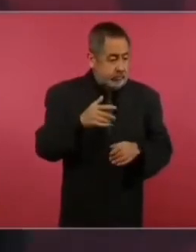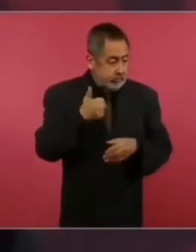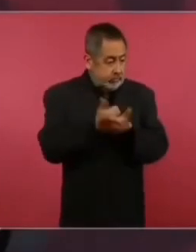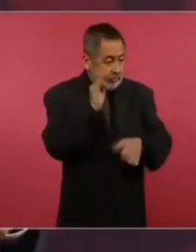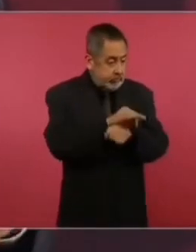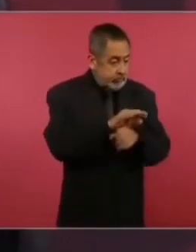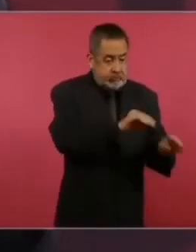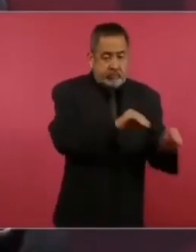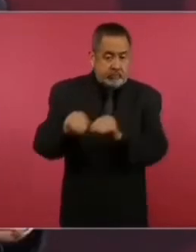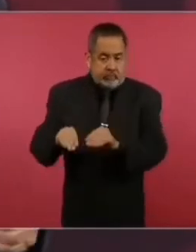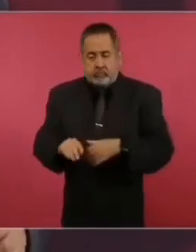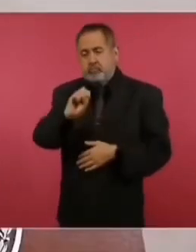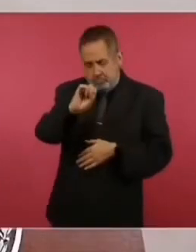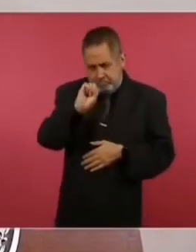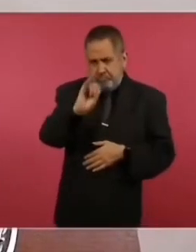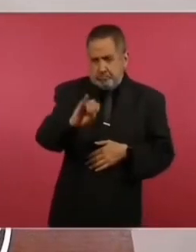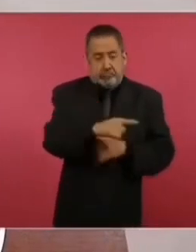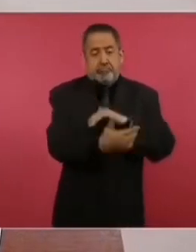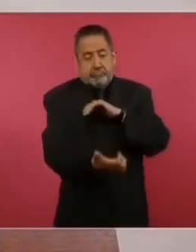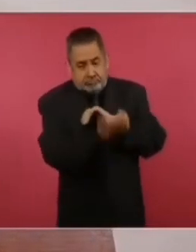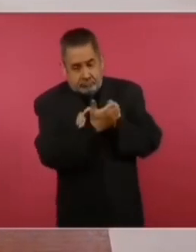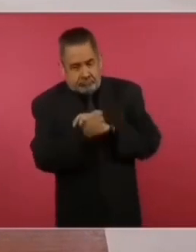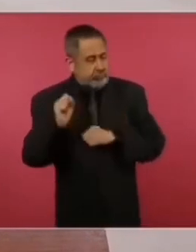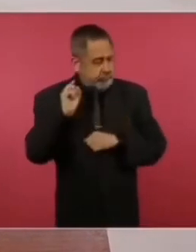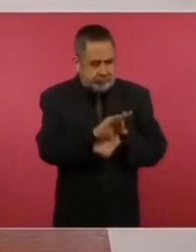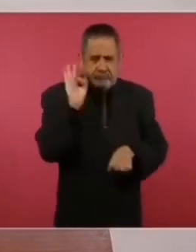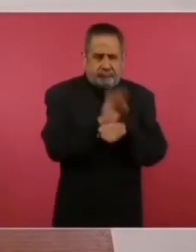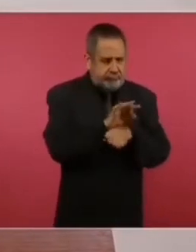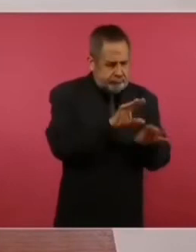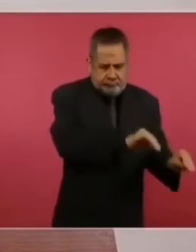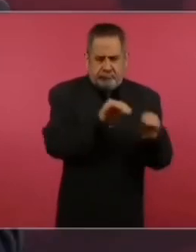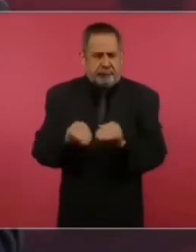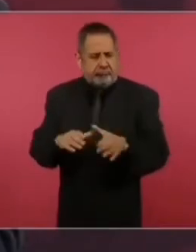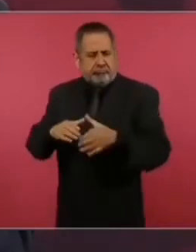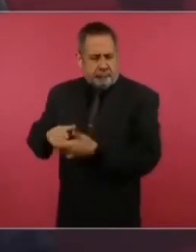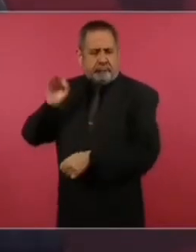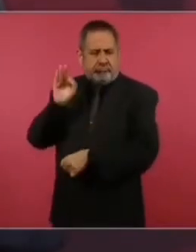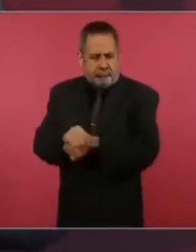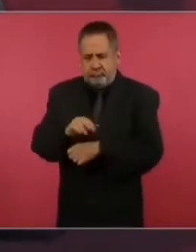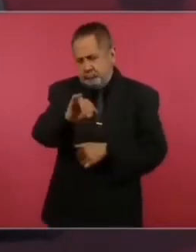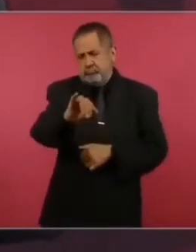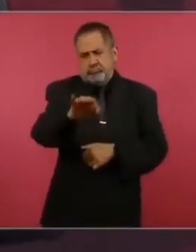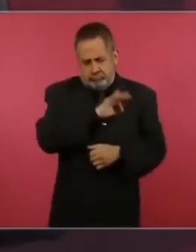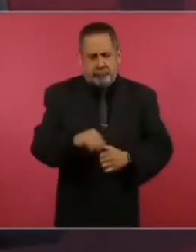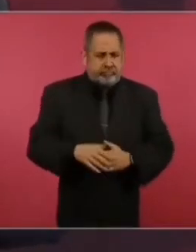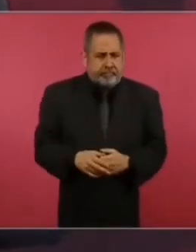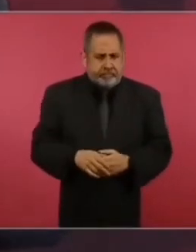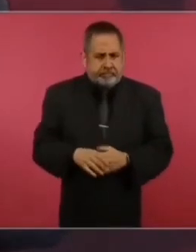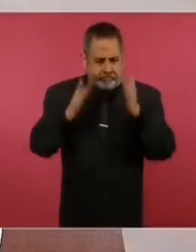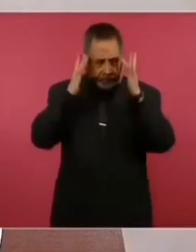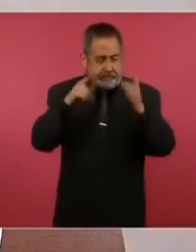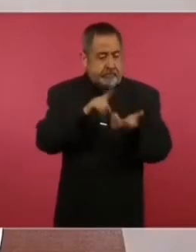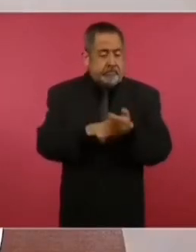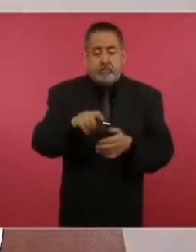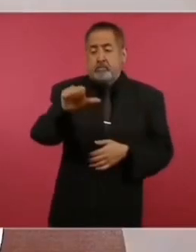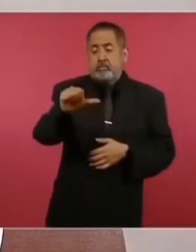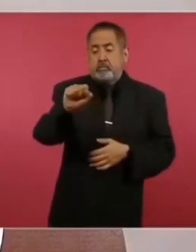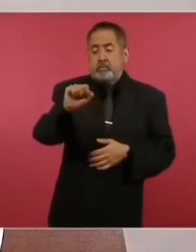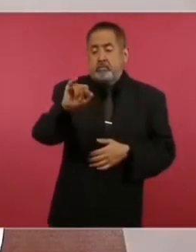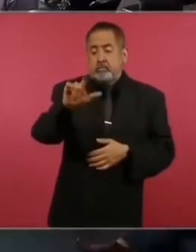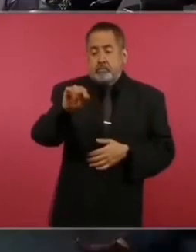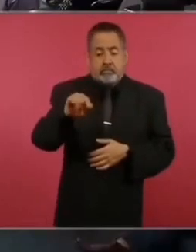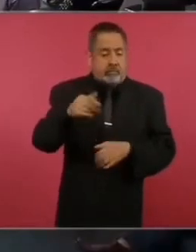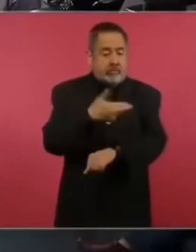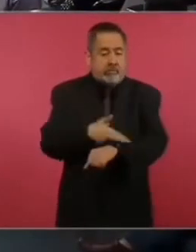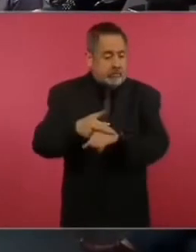¿sí? Porque nos los está pidiendo. Y nosotros consideramos sagrado el derecho de asilo.